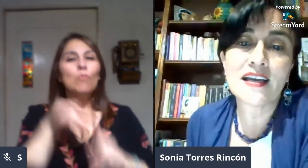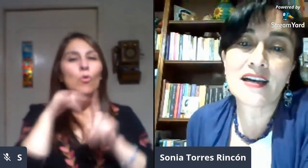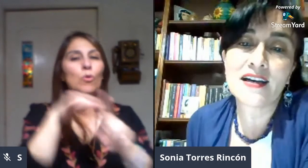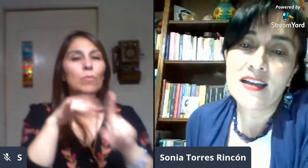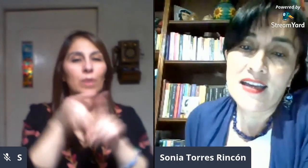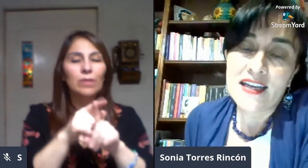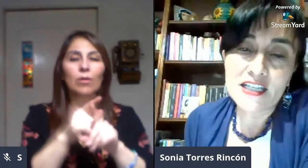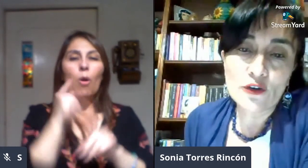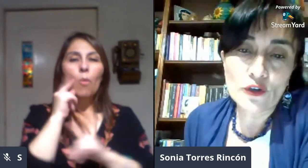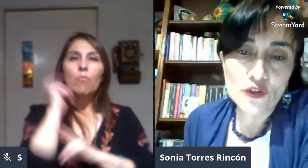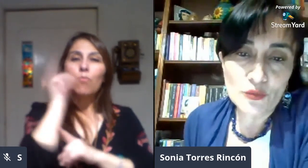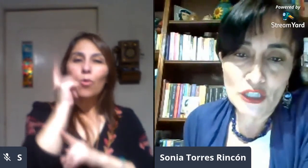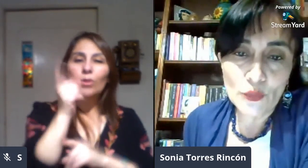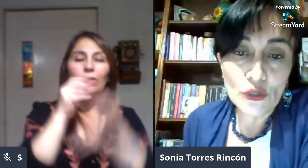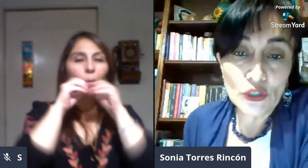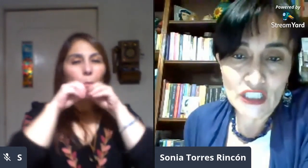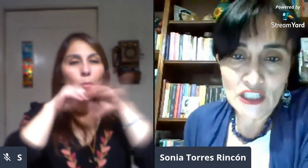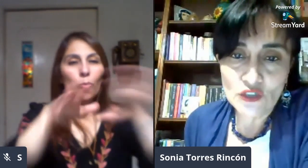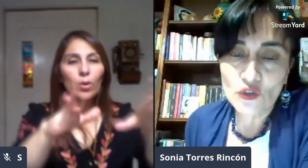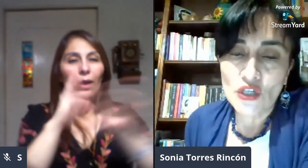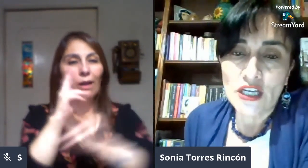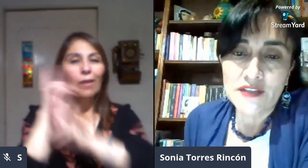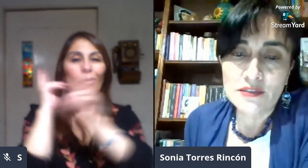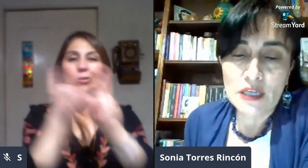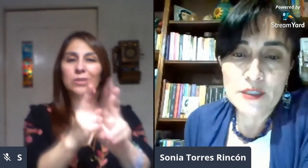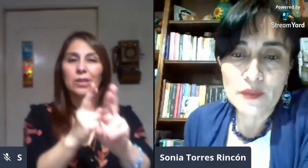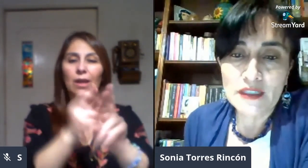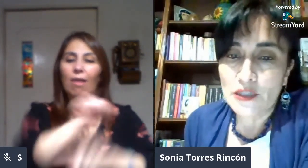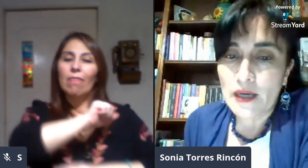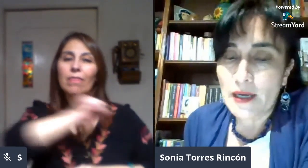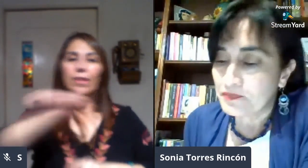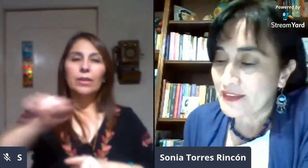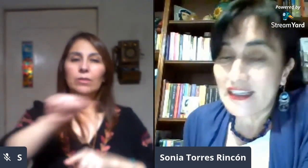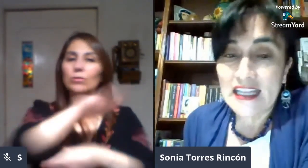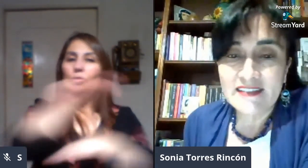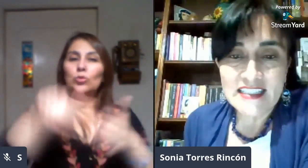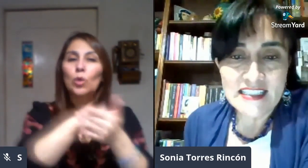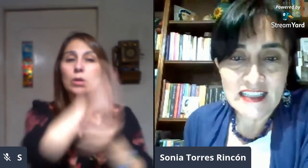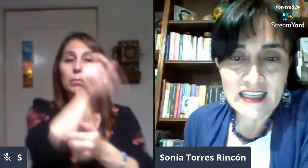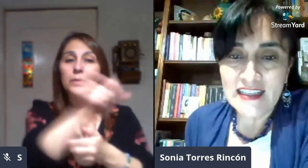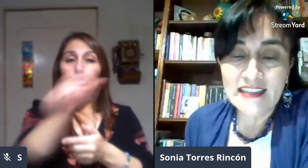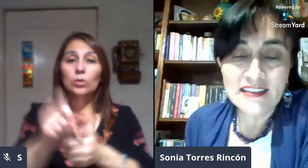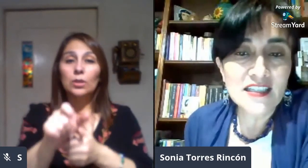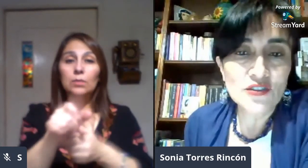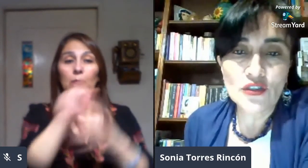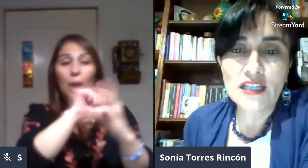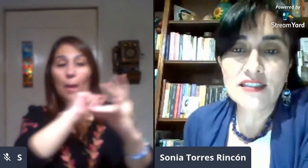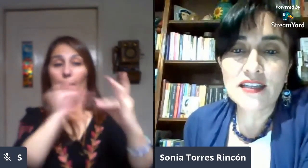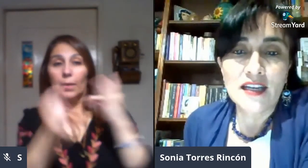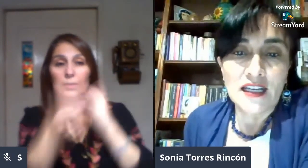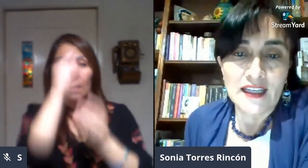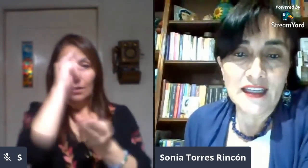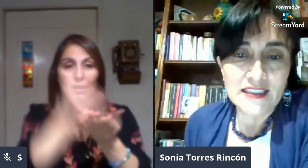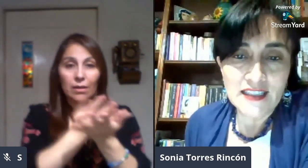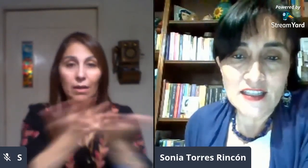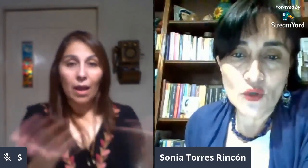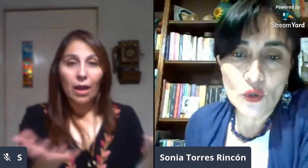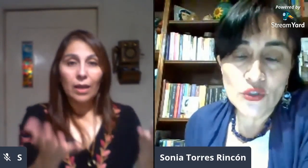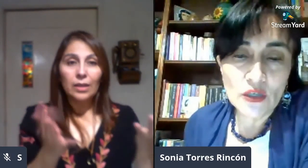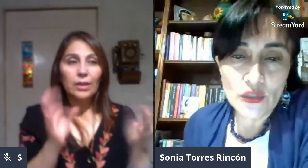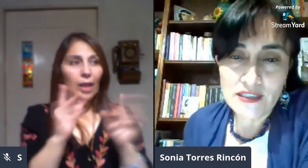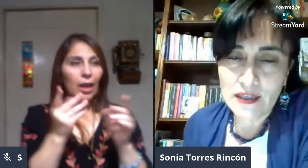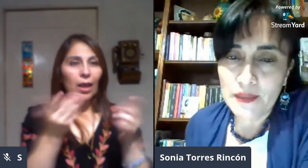y el reconocimiento por los derechos desde una perspectiva de la diversidad y de la interseccionalidad.